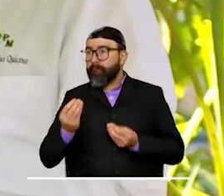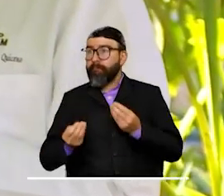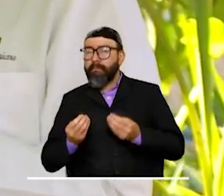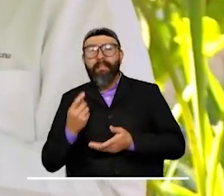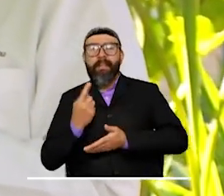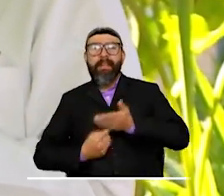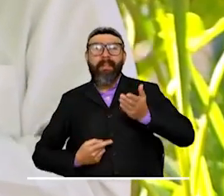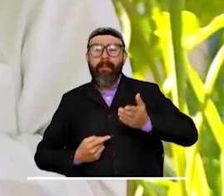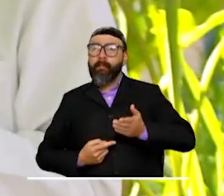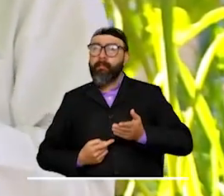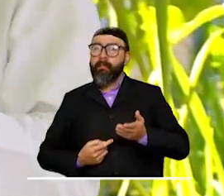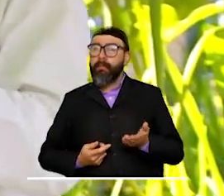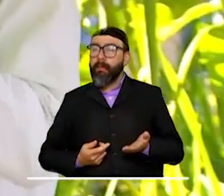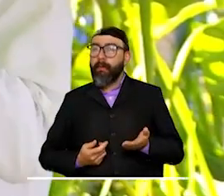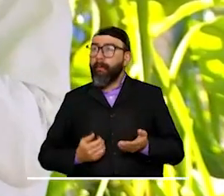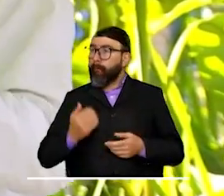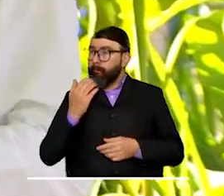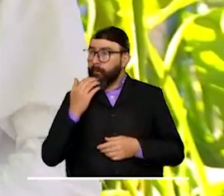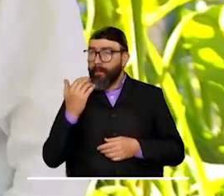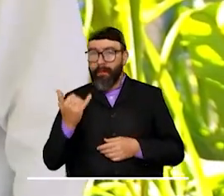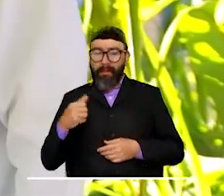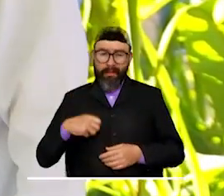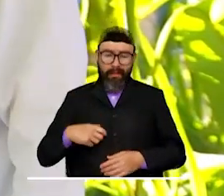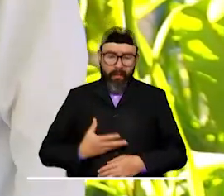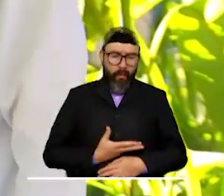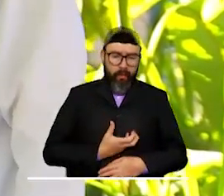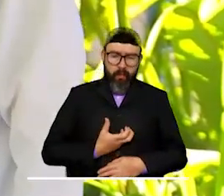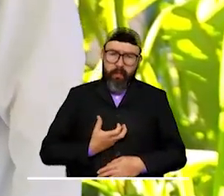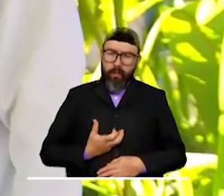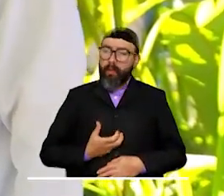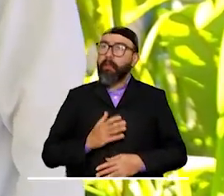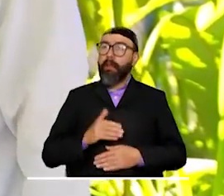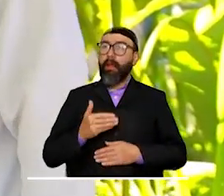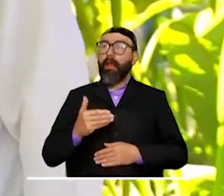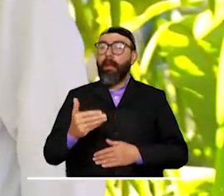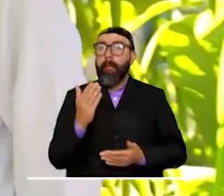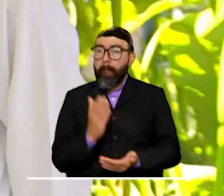gástrica, empezando por una gastritis hasta llegar a un cáncer?